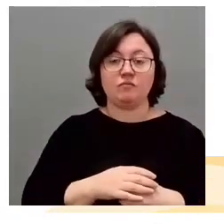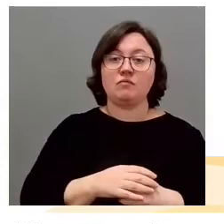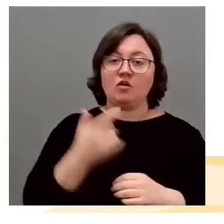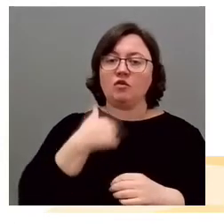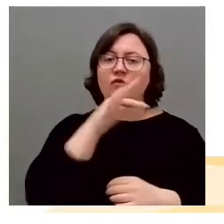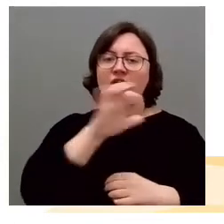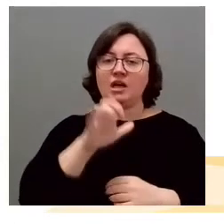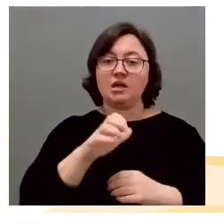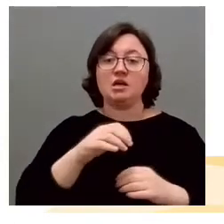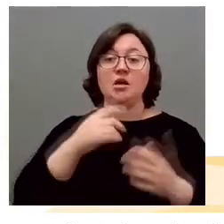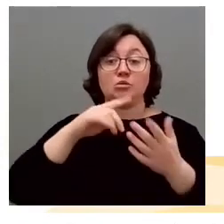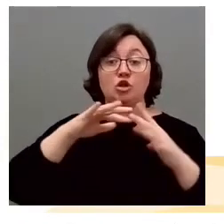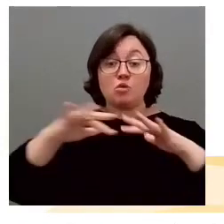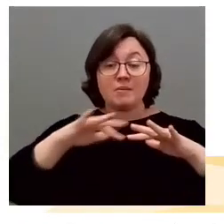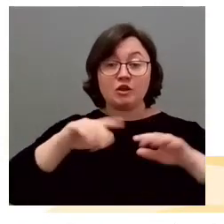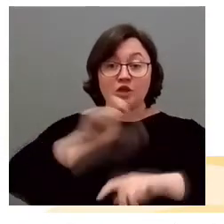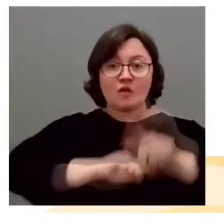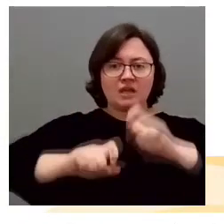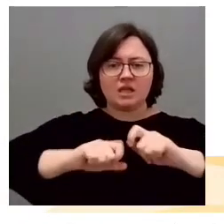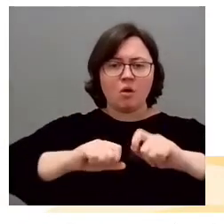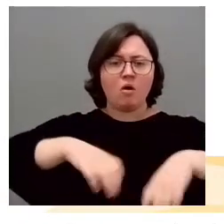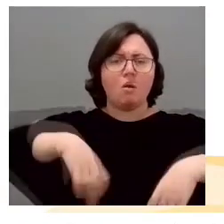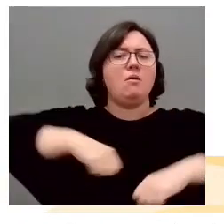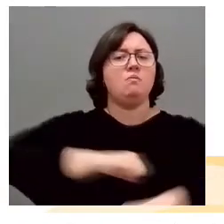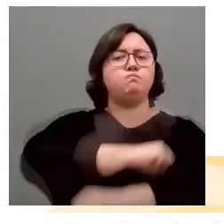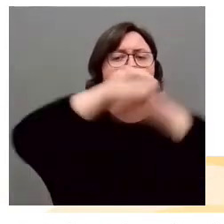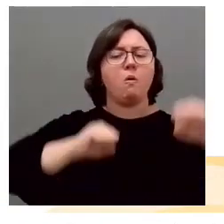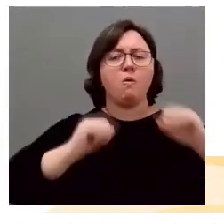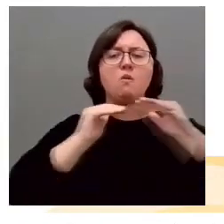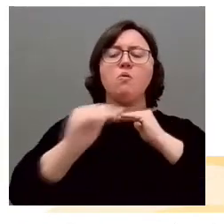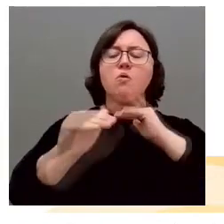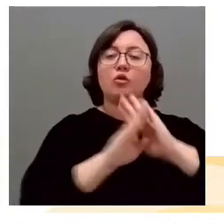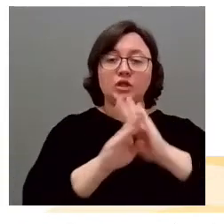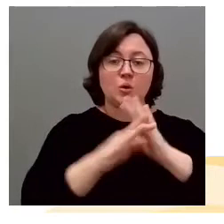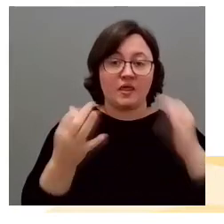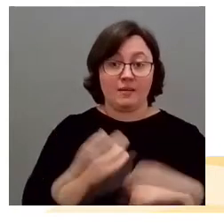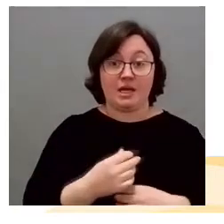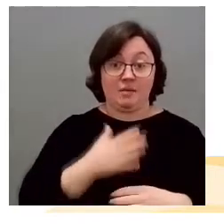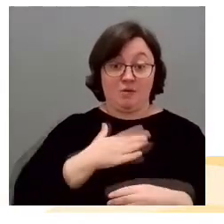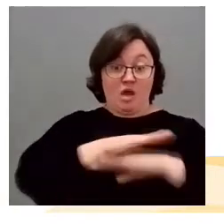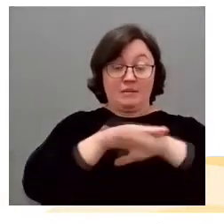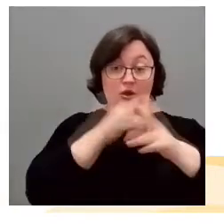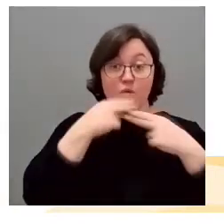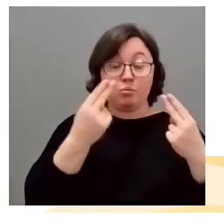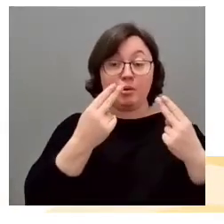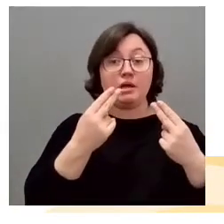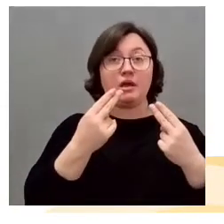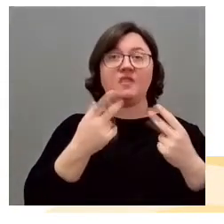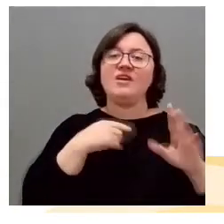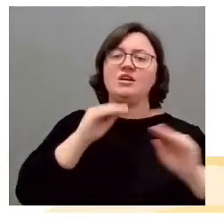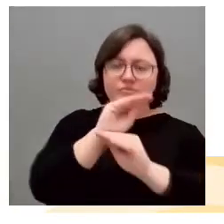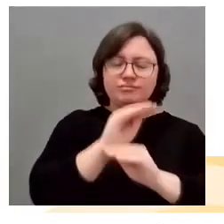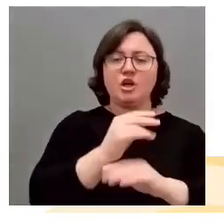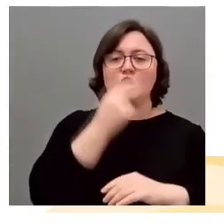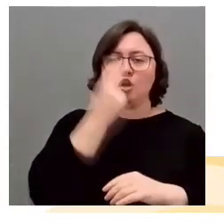que mantener ese músculo, que también lo he dicho en muchas ocasiones, que tenemos que mantener desde las administraciones el compromiso de que haya un músculo, de que